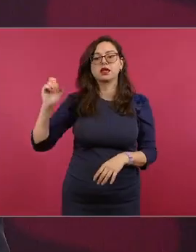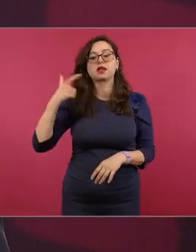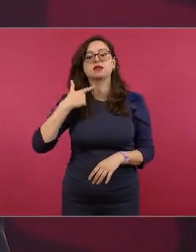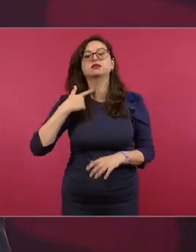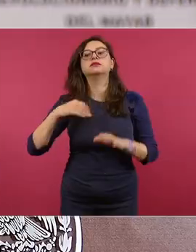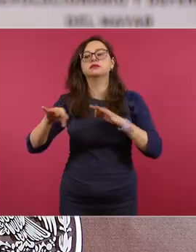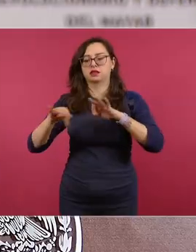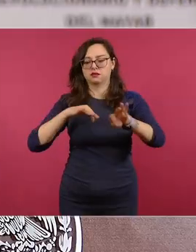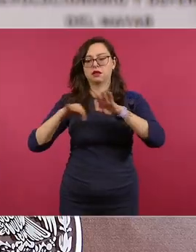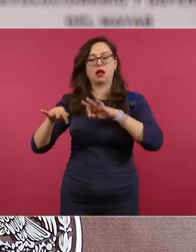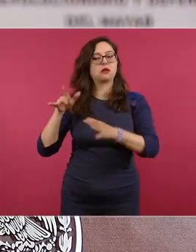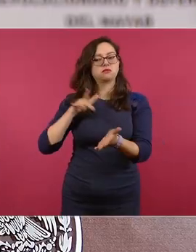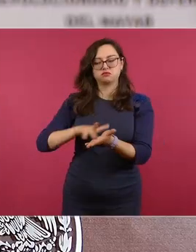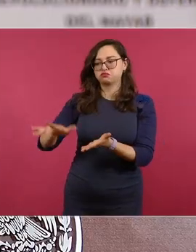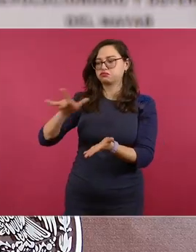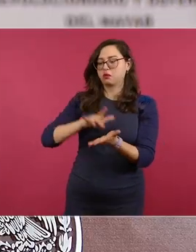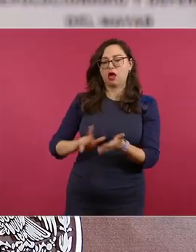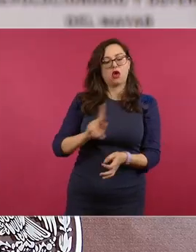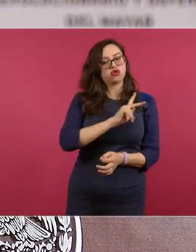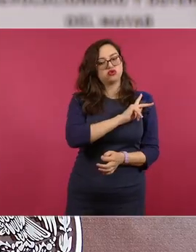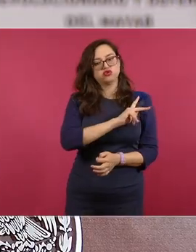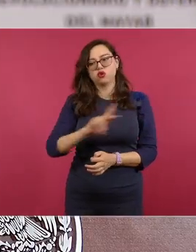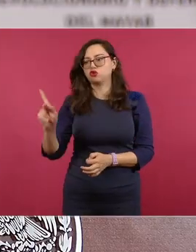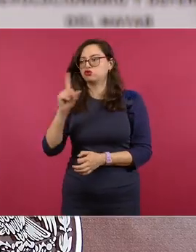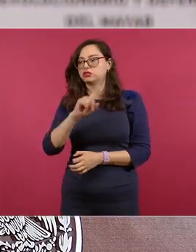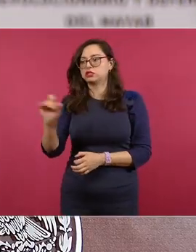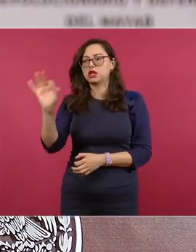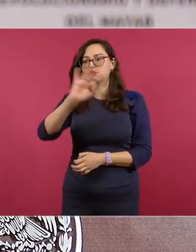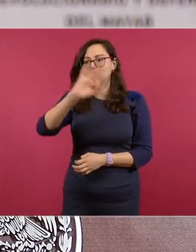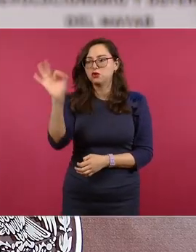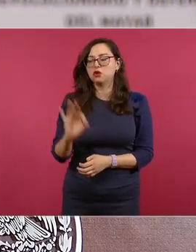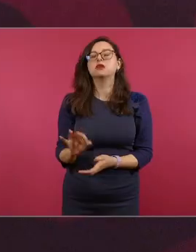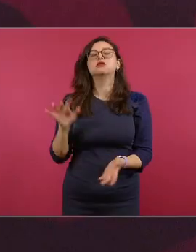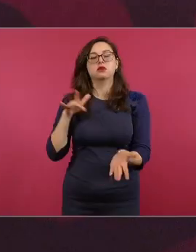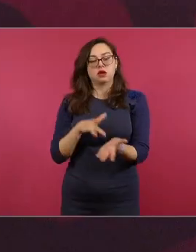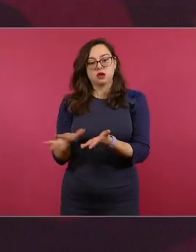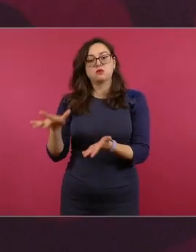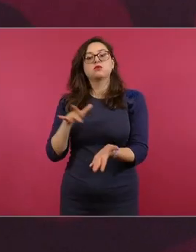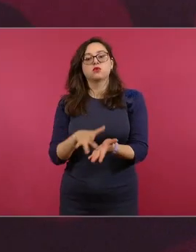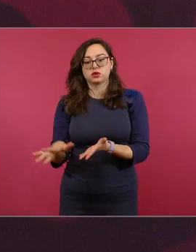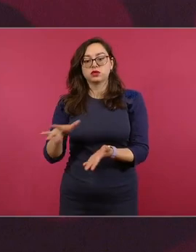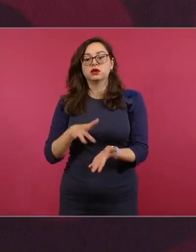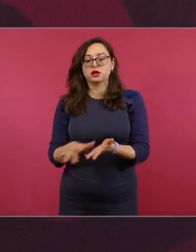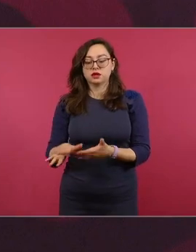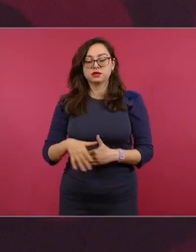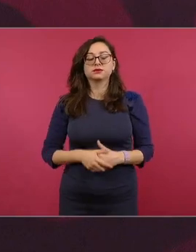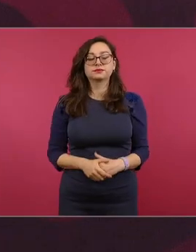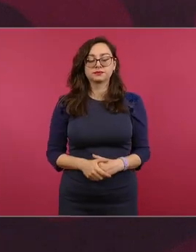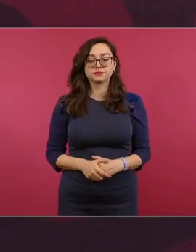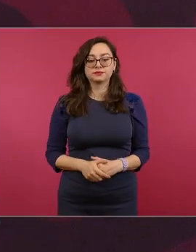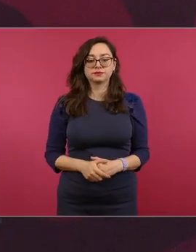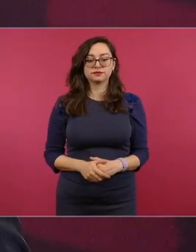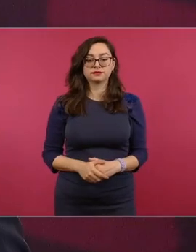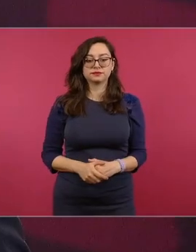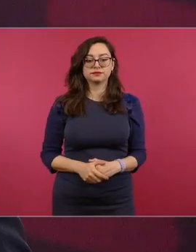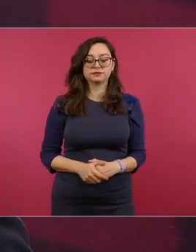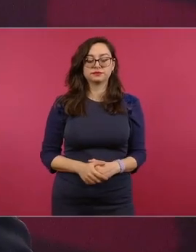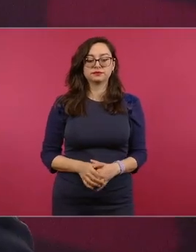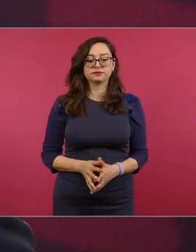Vamos a apoyar económicamente a todos, al 100% de los extrabajadores de Ruta